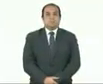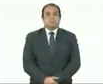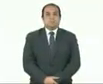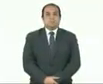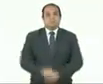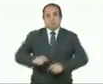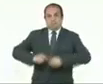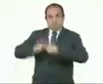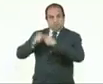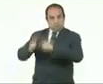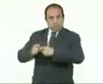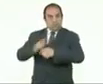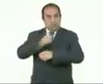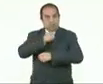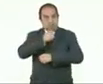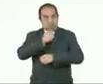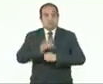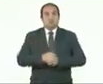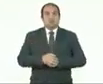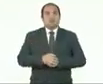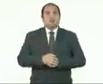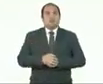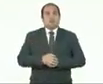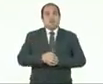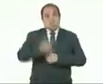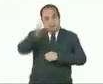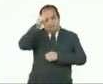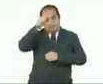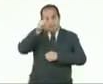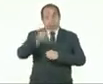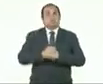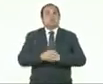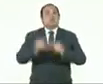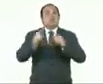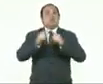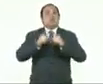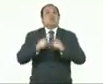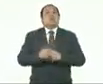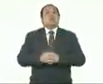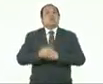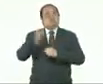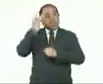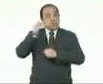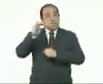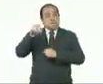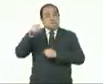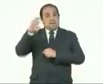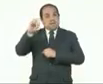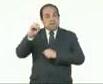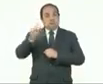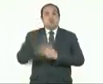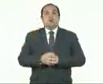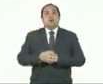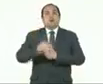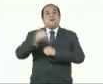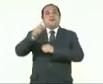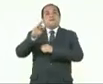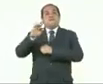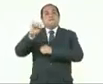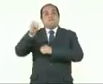Ahora cedemos el uso de la palabra al padre de la Capilla de San Mateo Apóstol y Evangelista, Fray Vidal Cecilio Enríquez